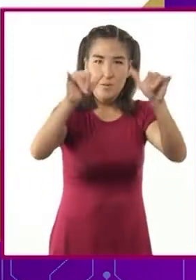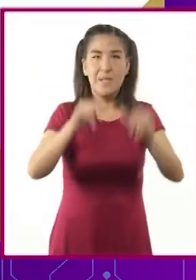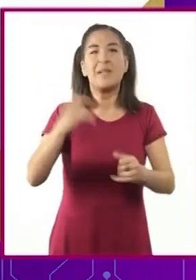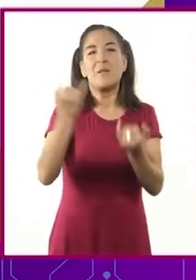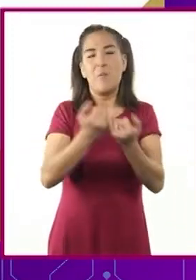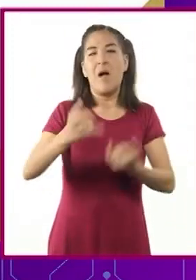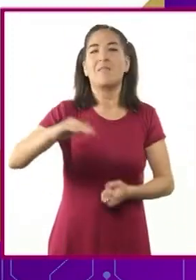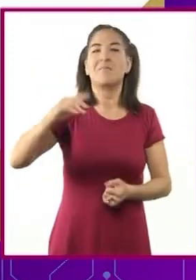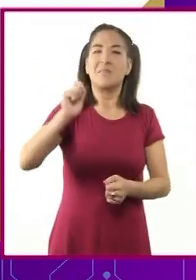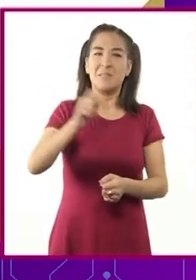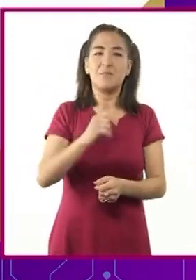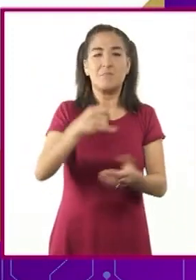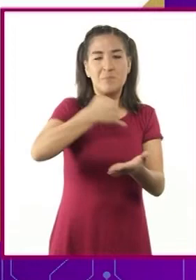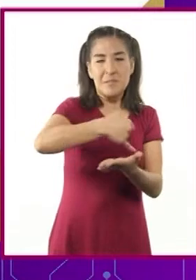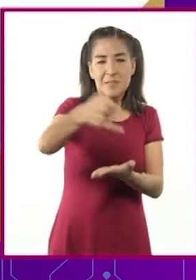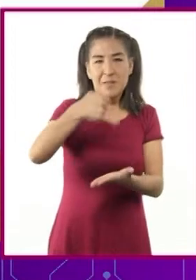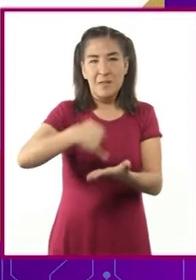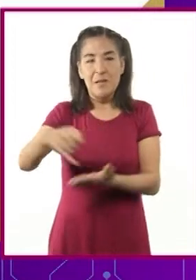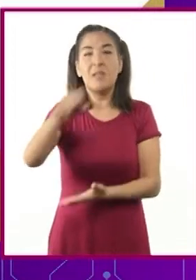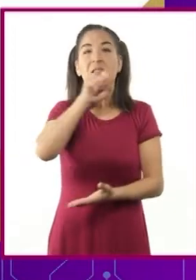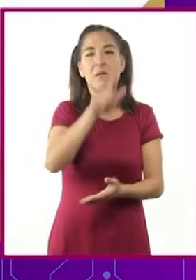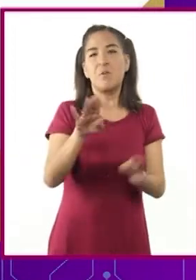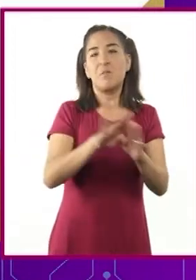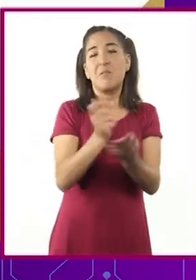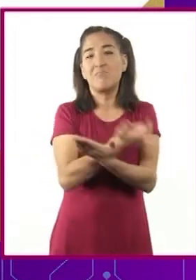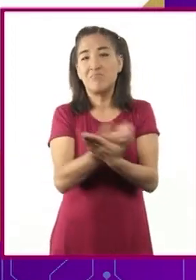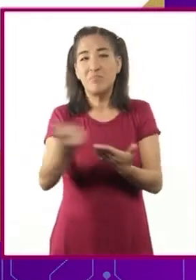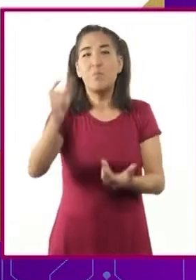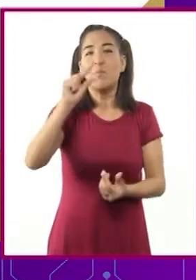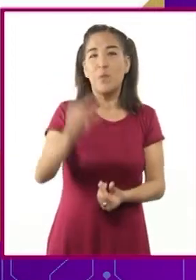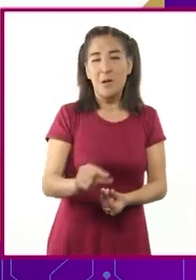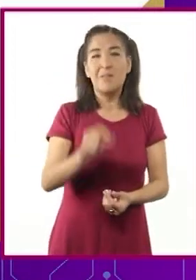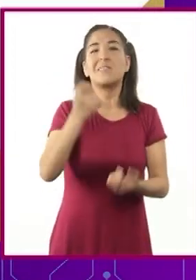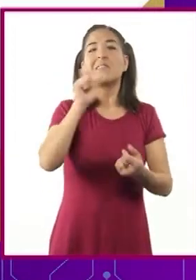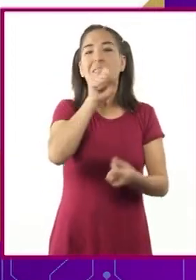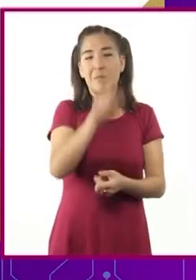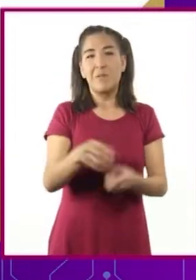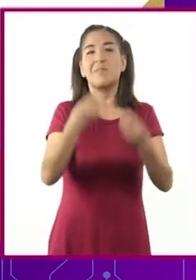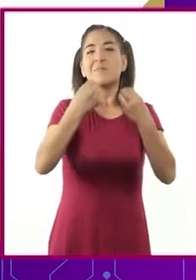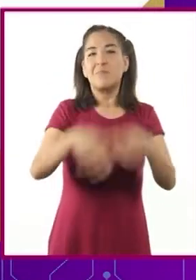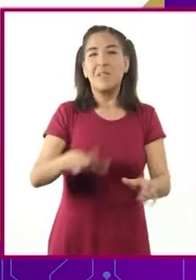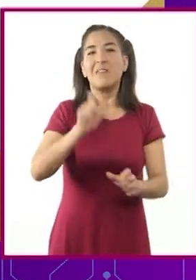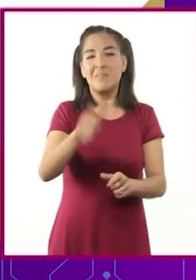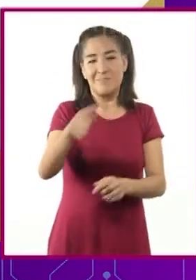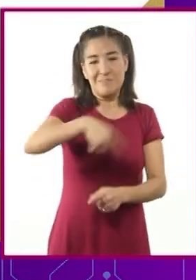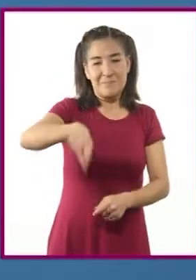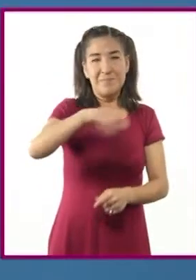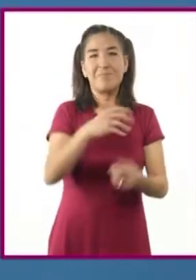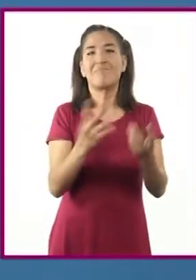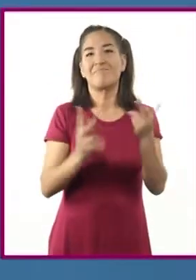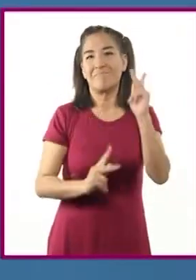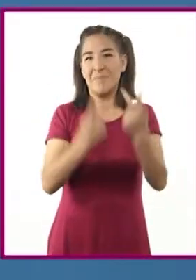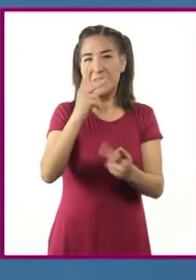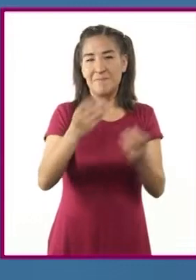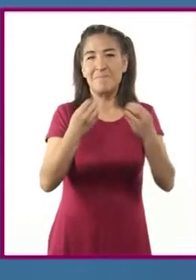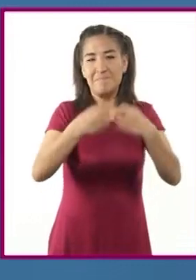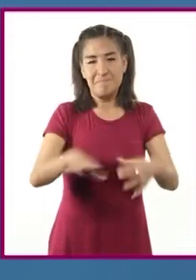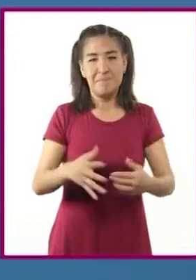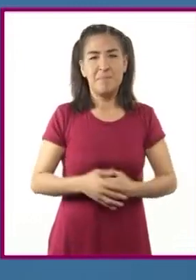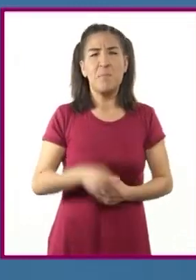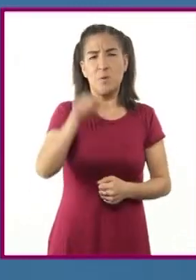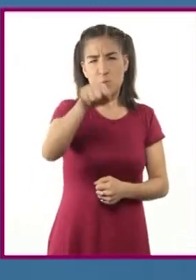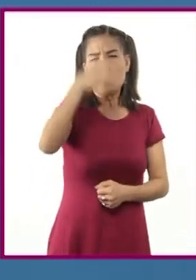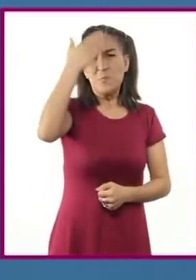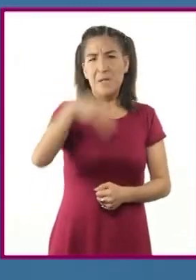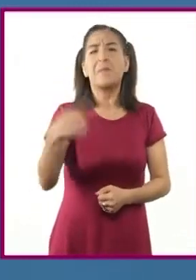la ganadería, así como los bajos salarios y el riesgo de pérdidas en la producción. ¿Sabían que,